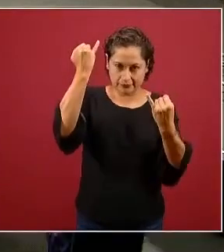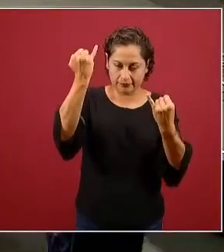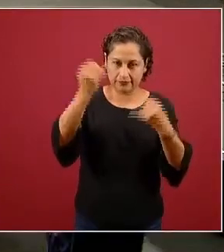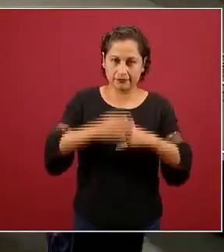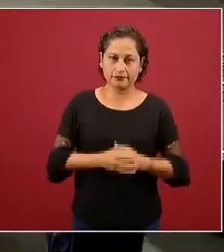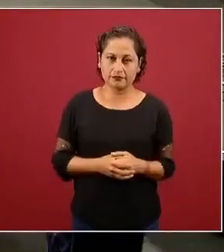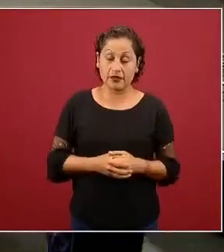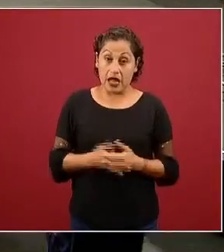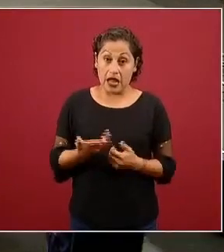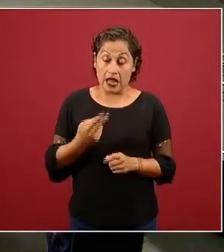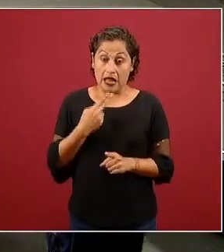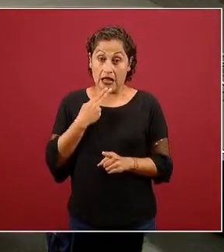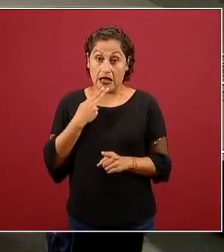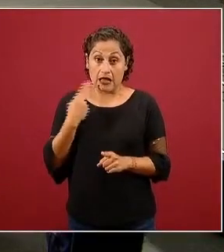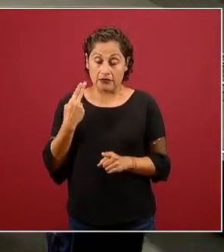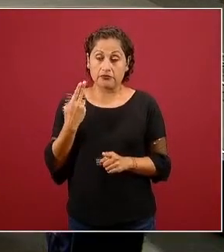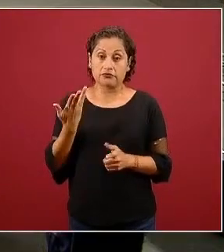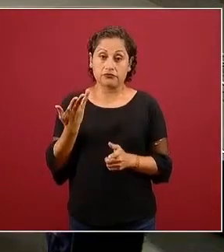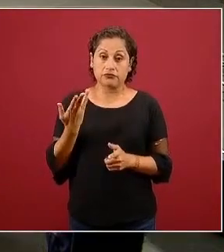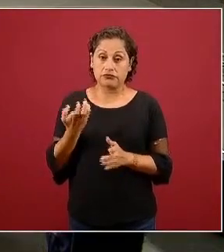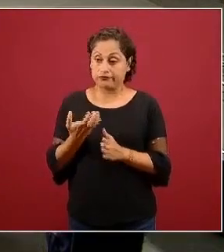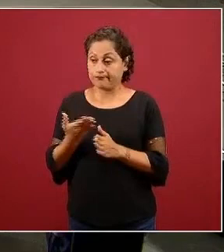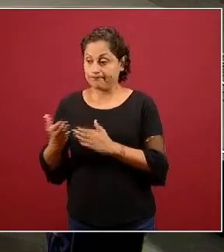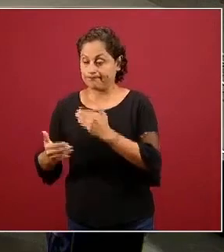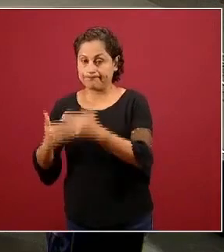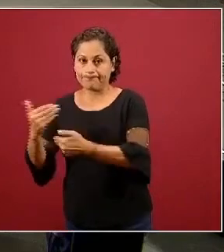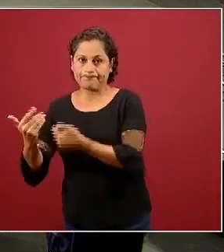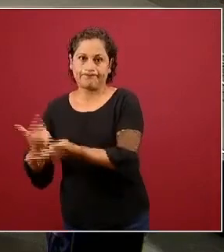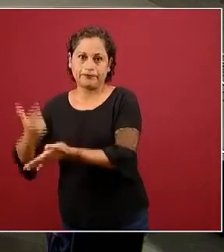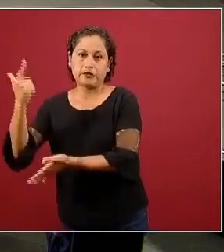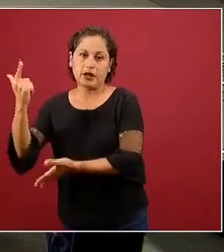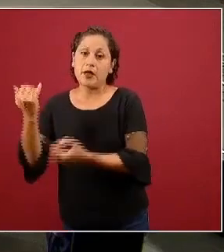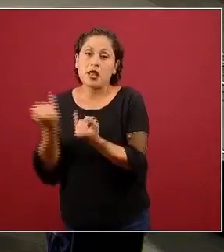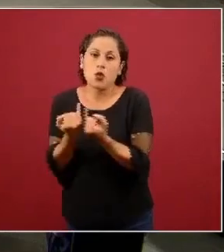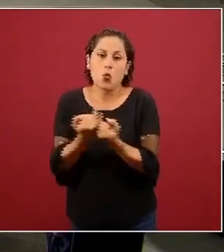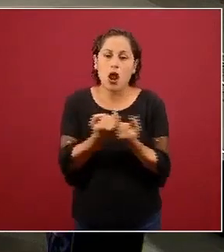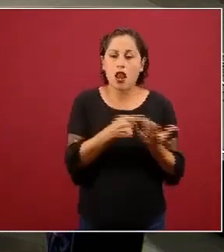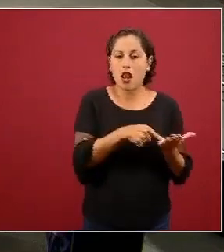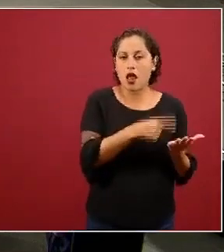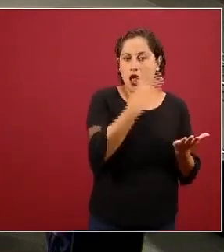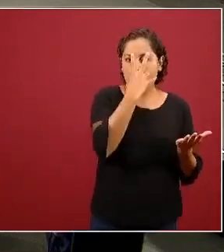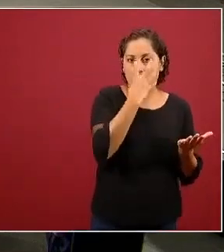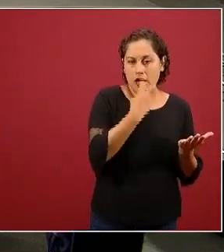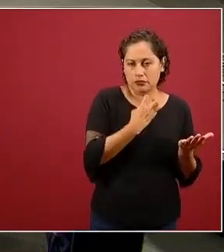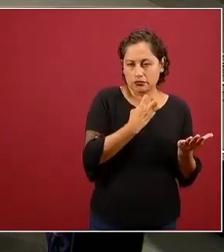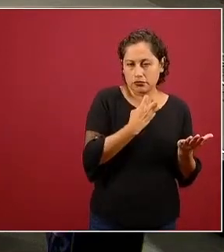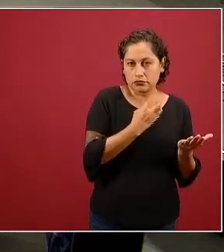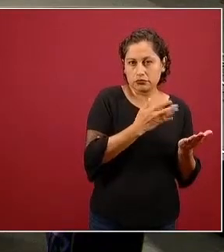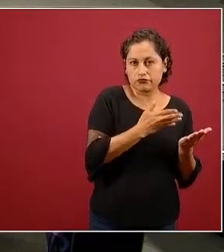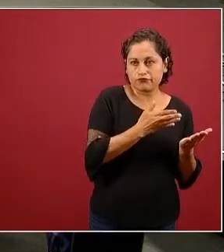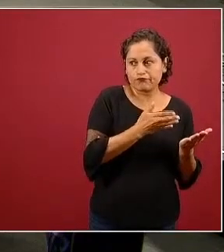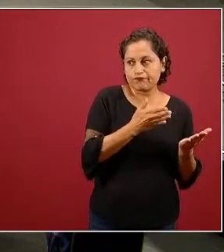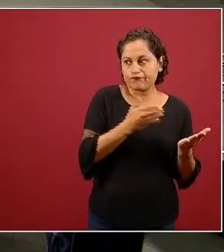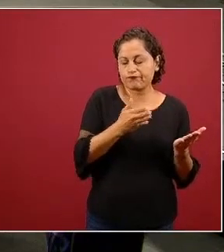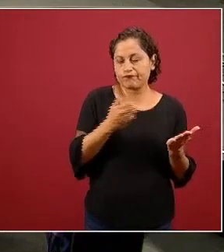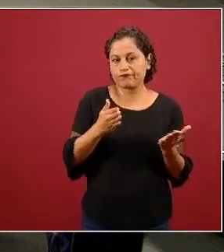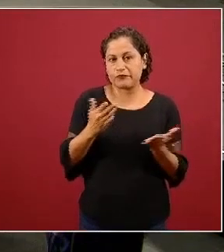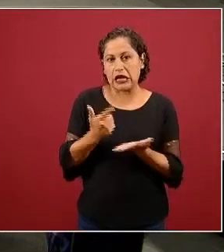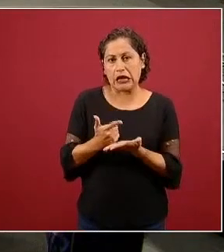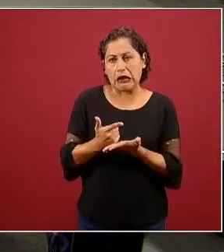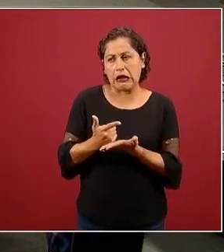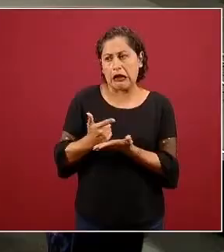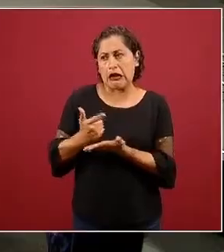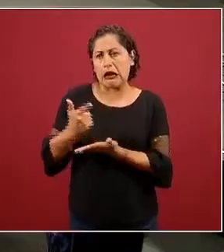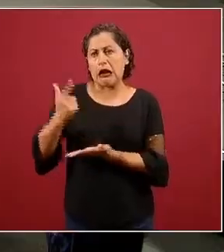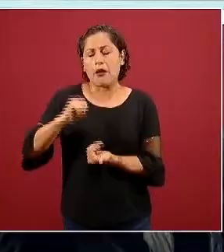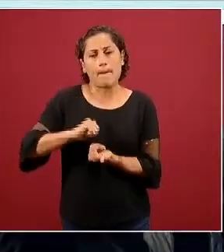conforme estos síntomas depresivos empiezan a aumentar, pues la conducta suicida empieza a escalar de